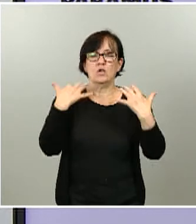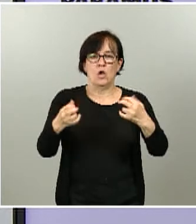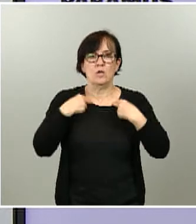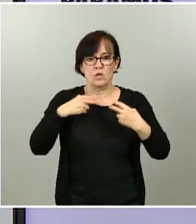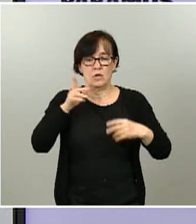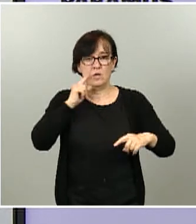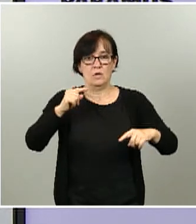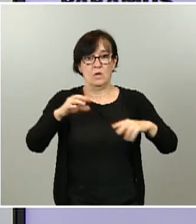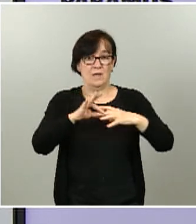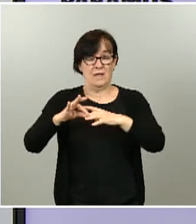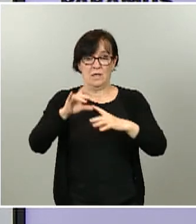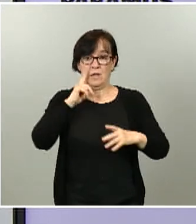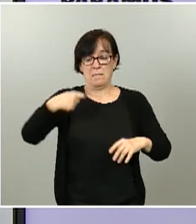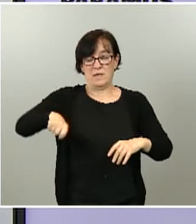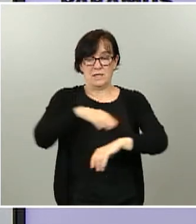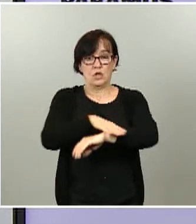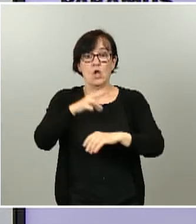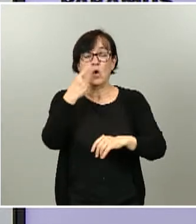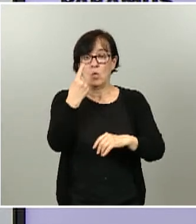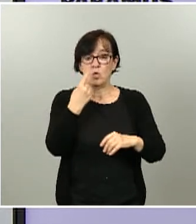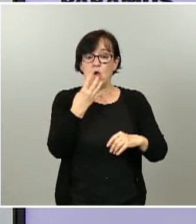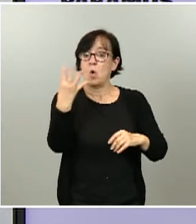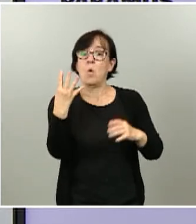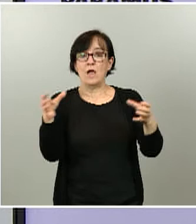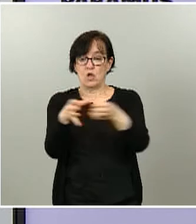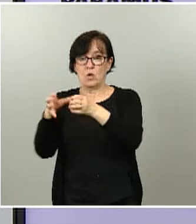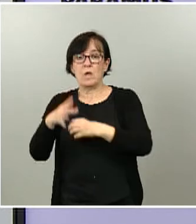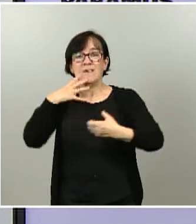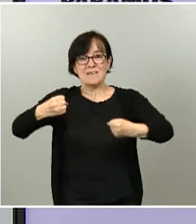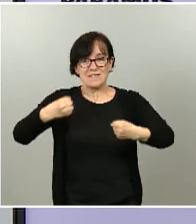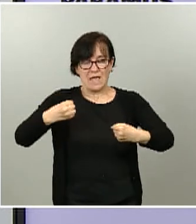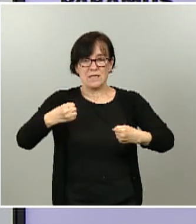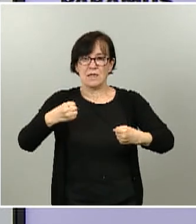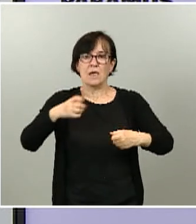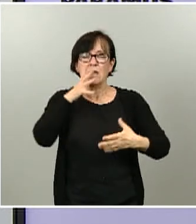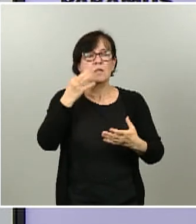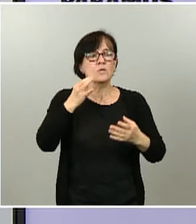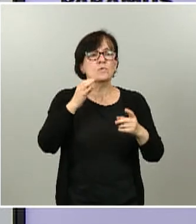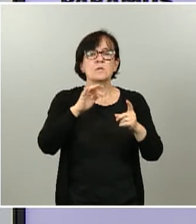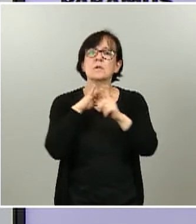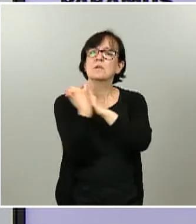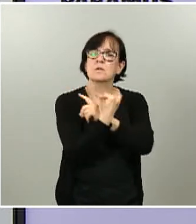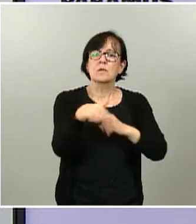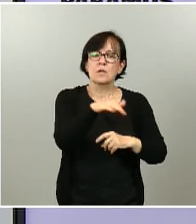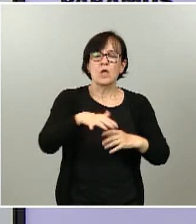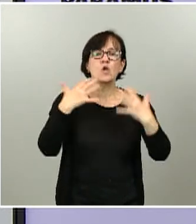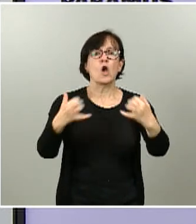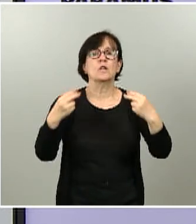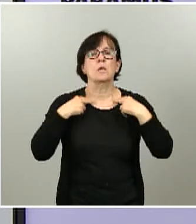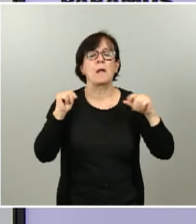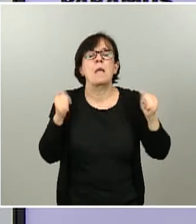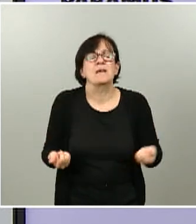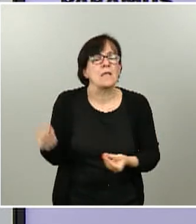de cuyos 4 grupos de trabajo justamente es de Sanidad y Salud, y creo que es un marco adecuado, el Congreso de los Diputados, para empezar a reflexionar todos